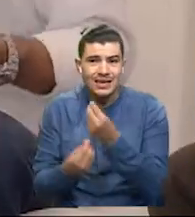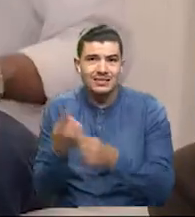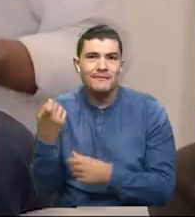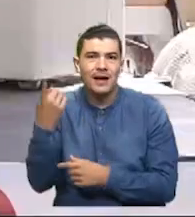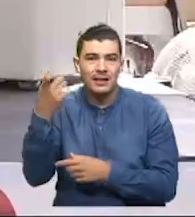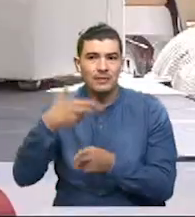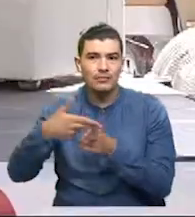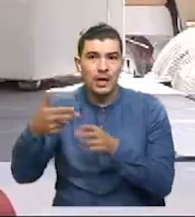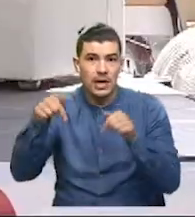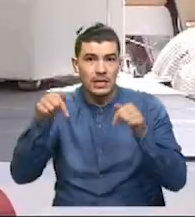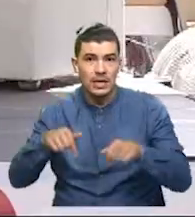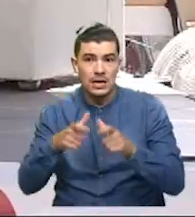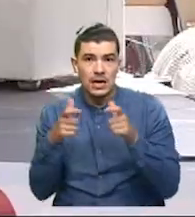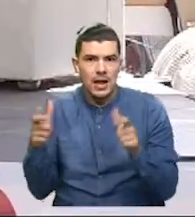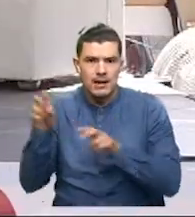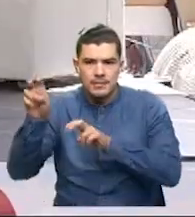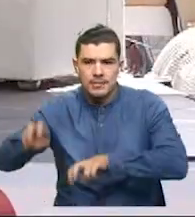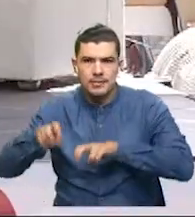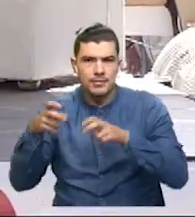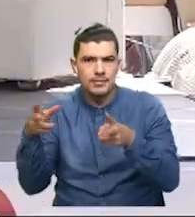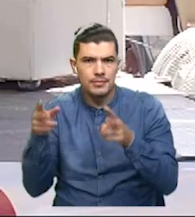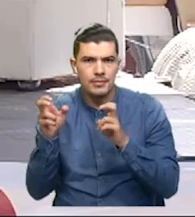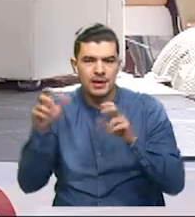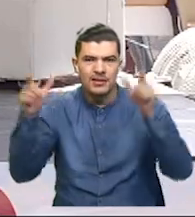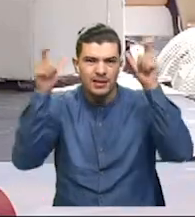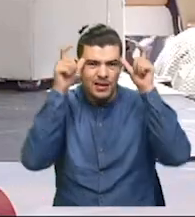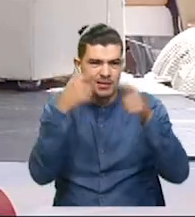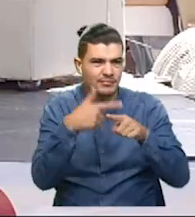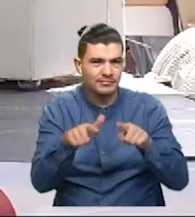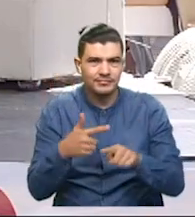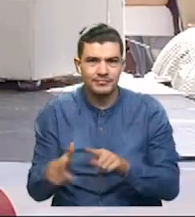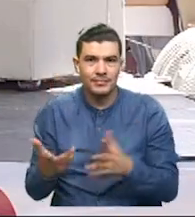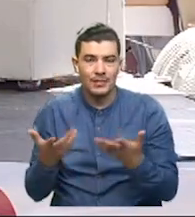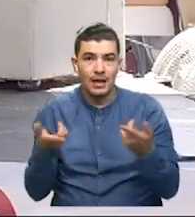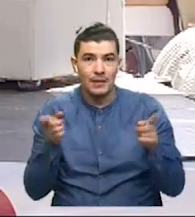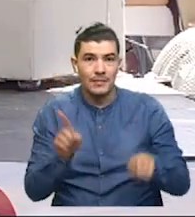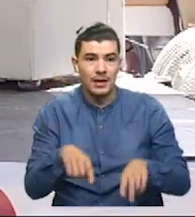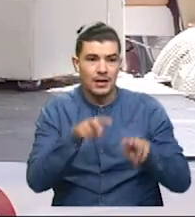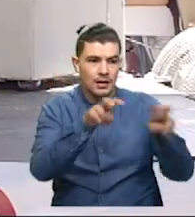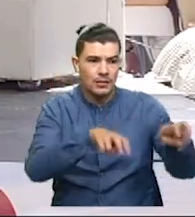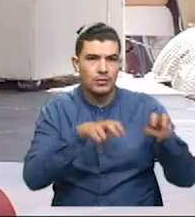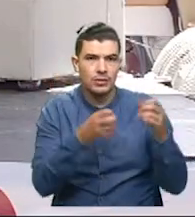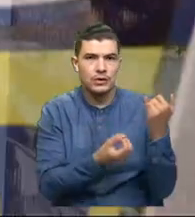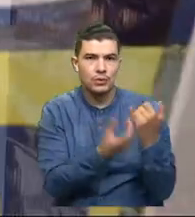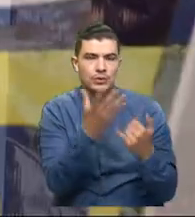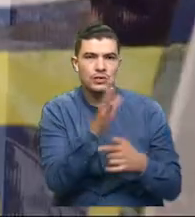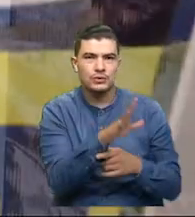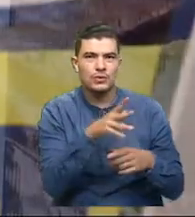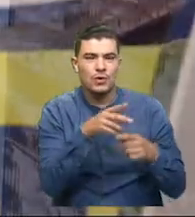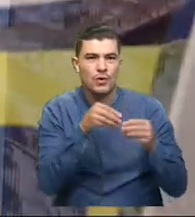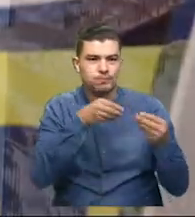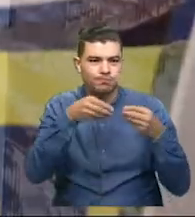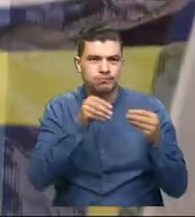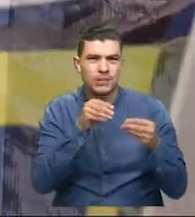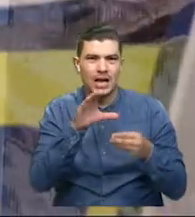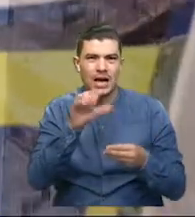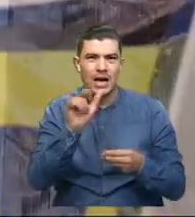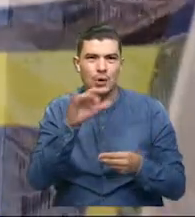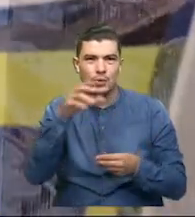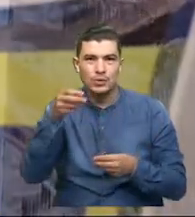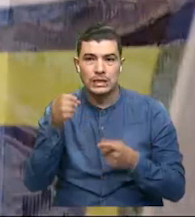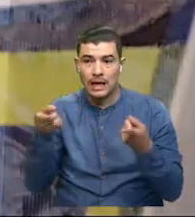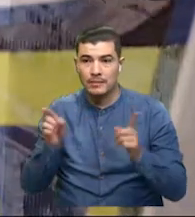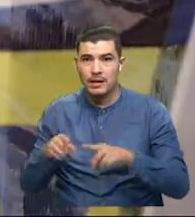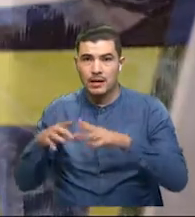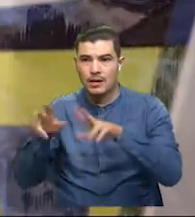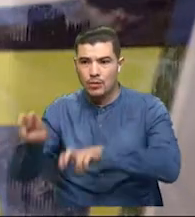vocación agroindustrial, ganadera, en la agroindustria del caucho, en la agroindustria que se tiene hoy a través del cacao,